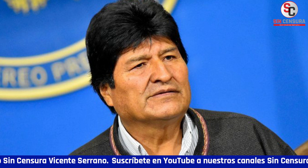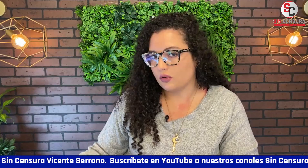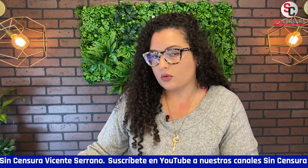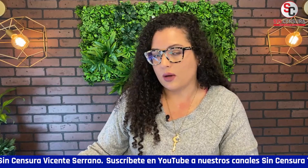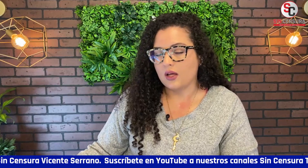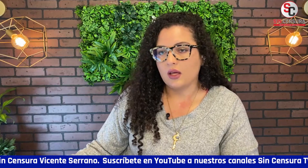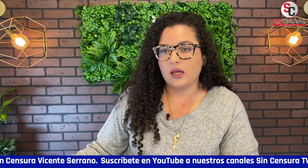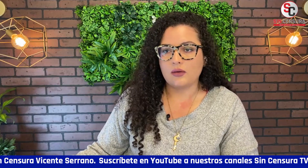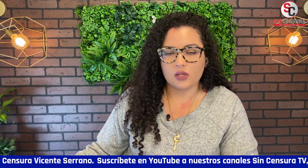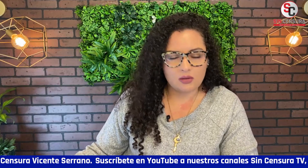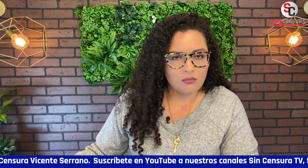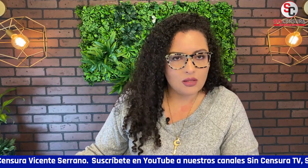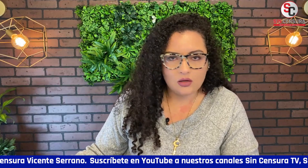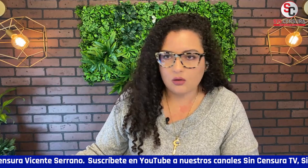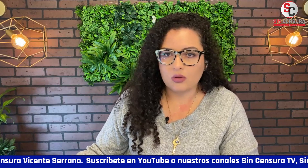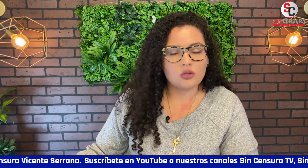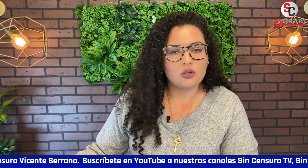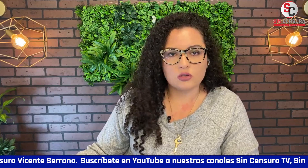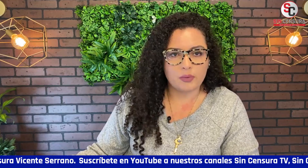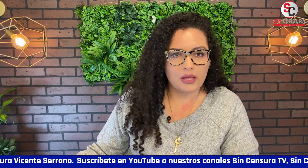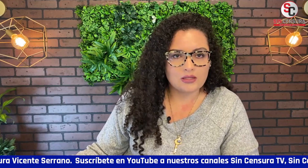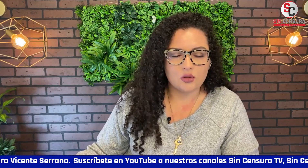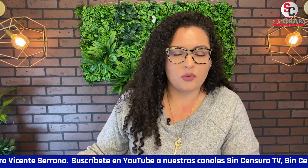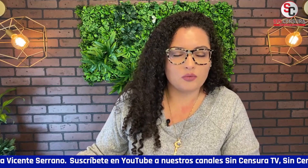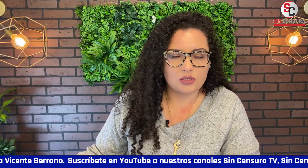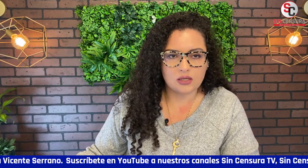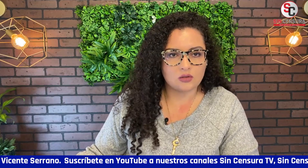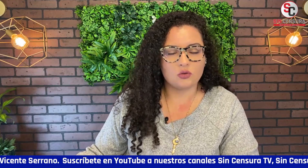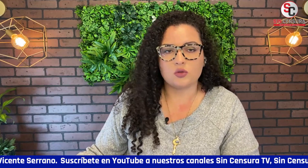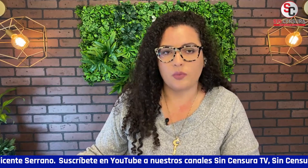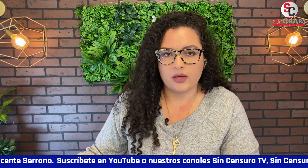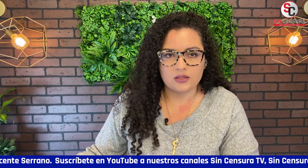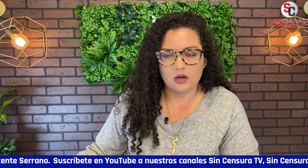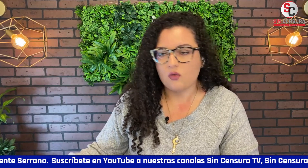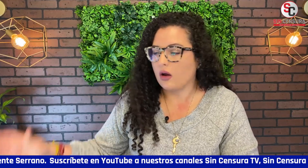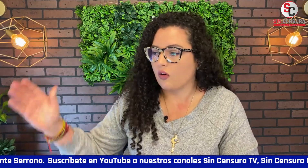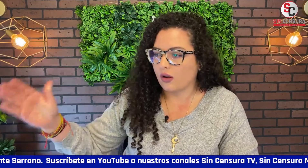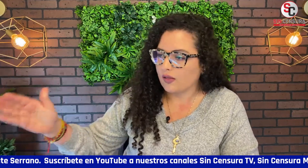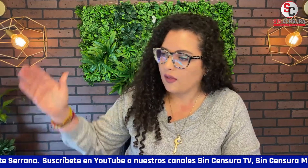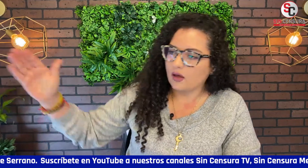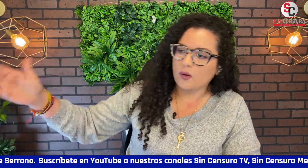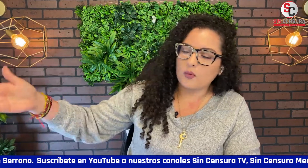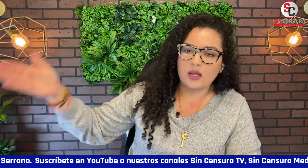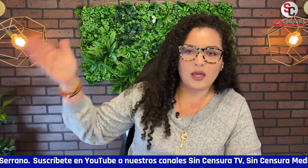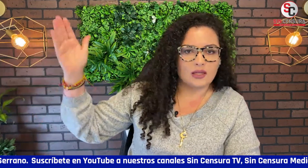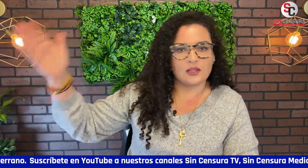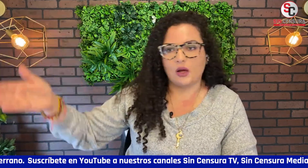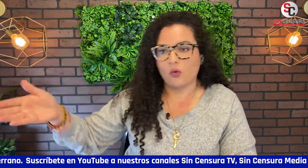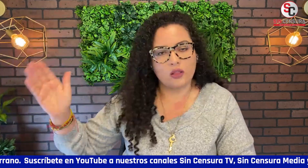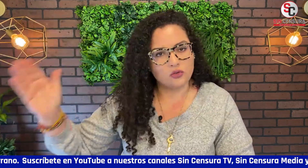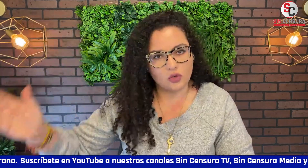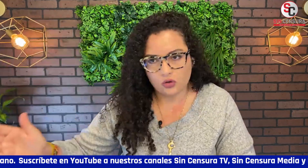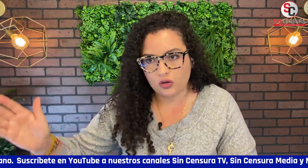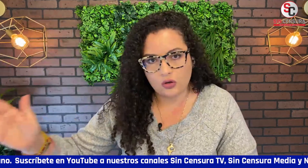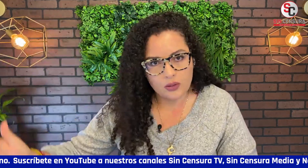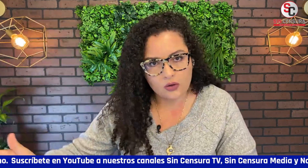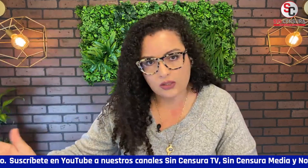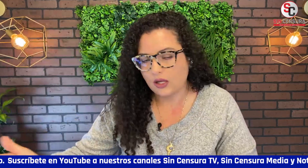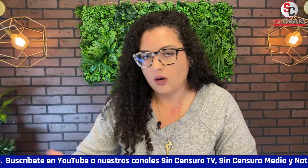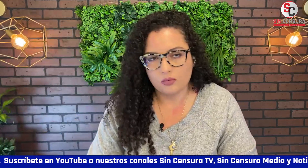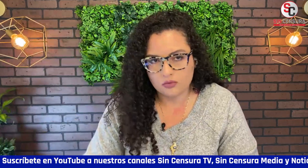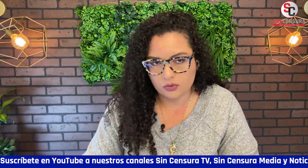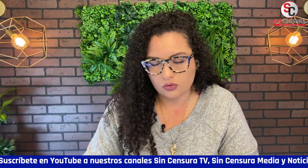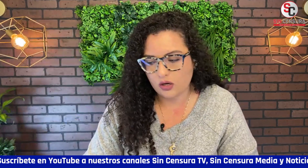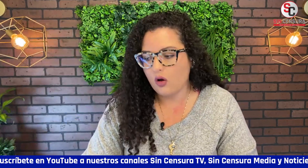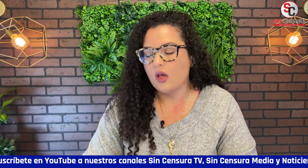ocurre también con Cuba. Efectivamente, como en todos los países, no podemos decir que todos los países tienen una corriente hegemónica y que están de acuerdo todo con el gobierno